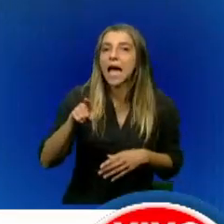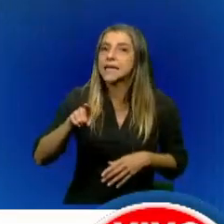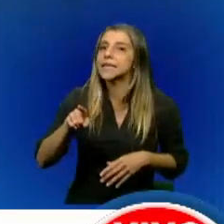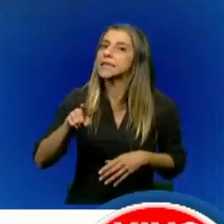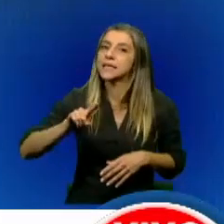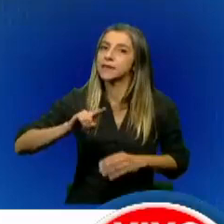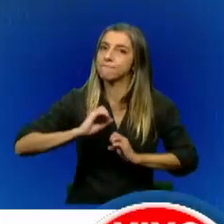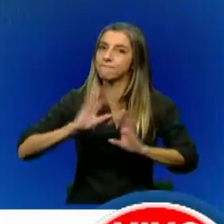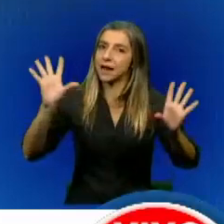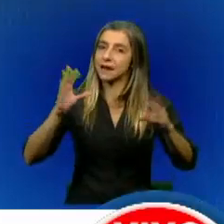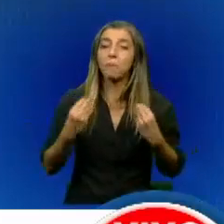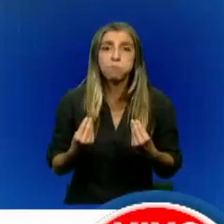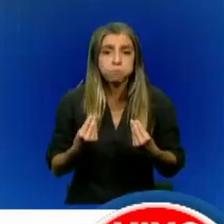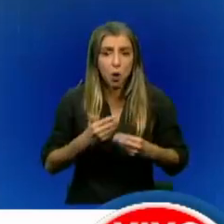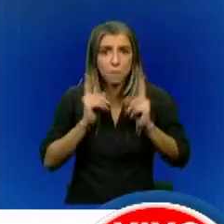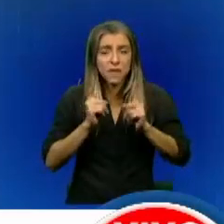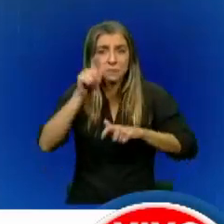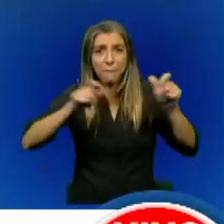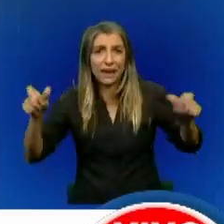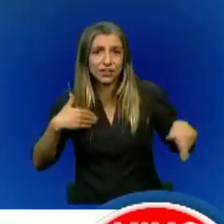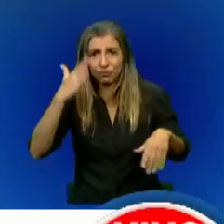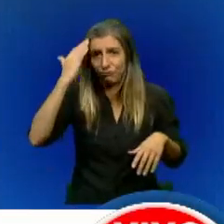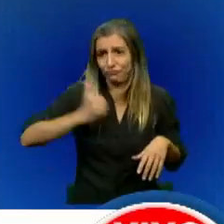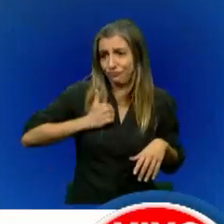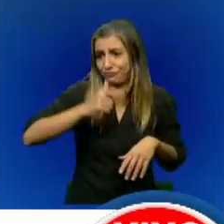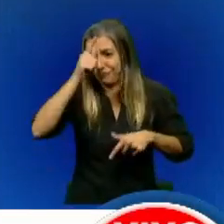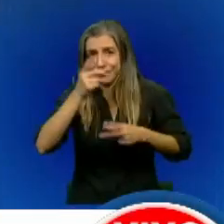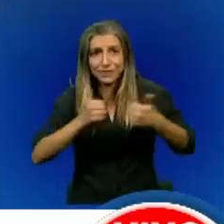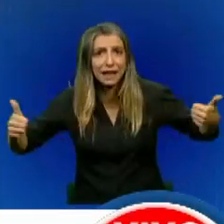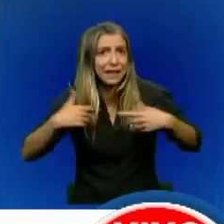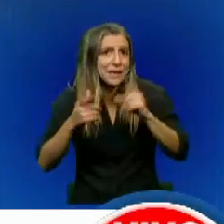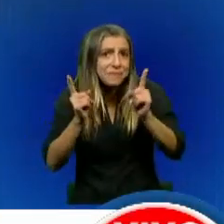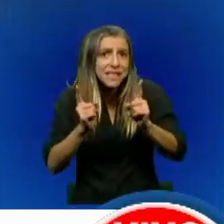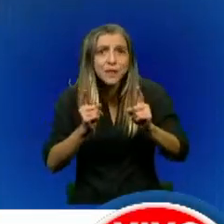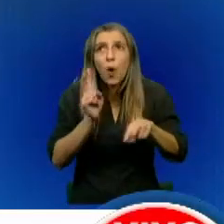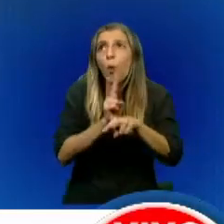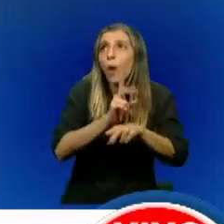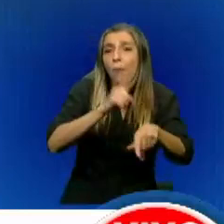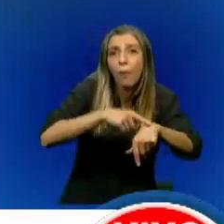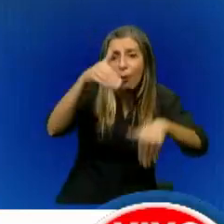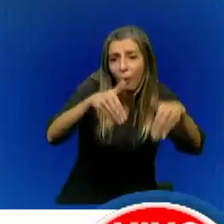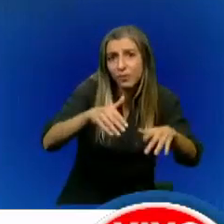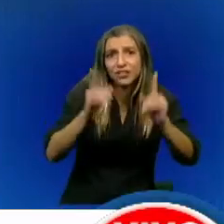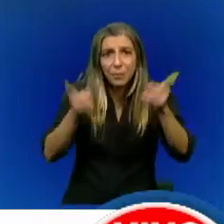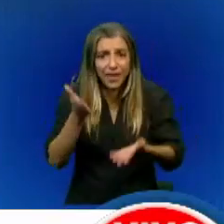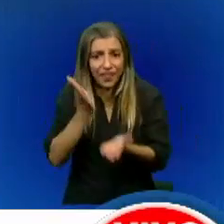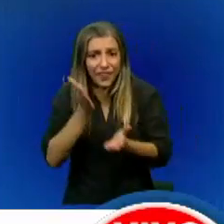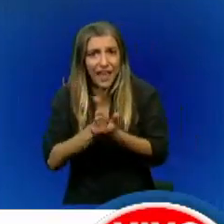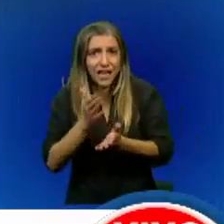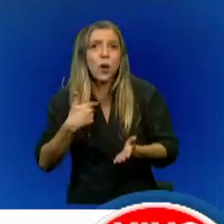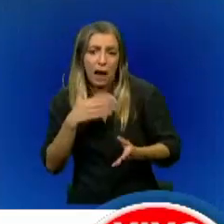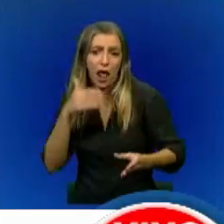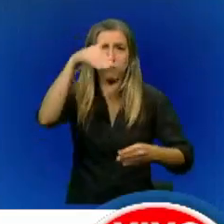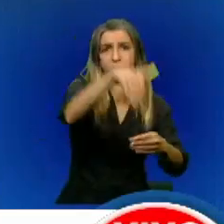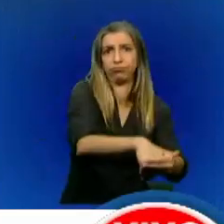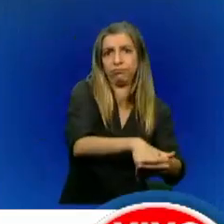ellos, las fuerzas de seguridad, son ciudadanos argentinos con los mismos derechos plenos que cualquier ciudadano a ejercer